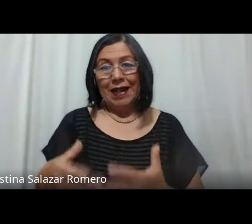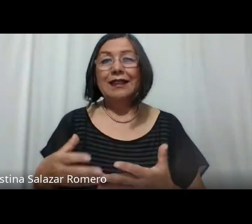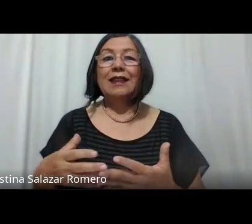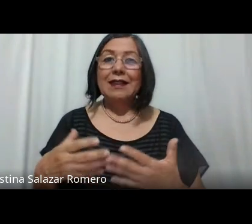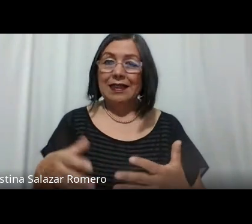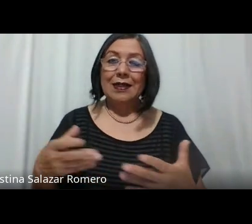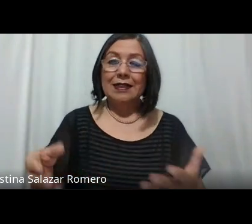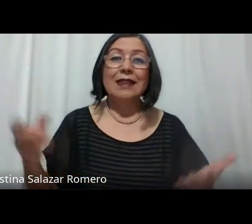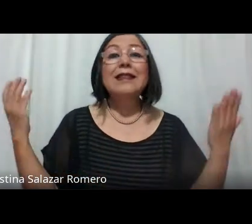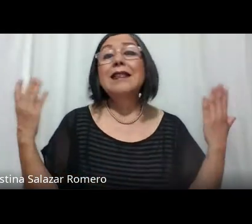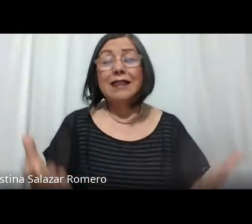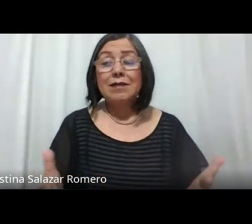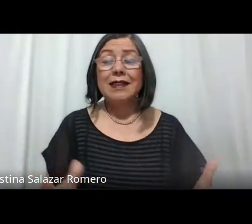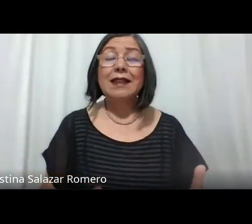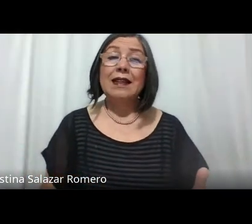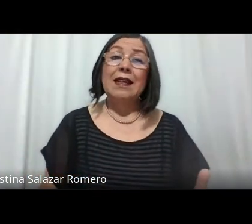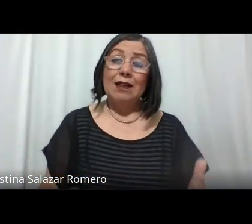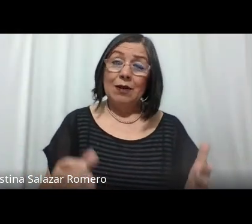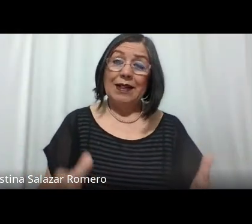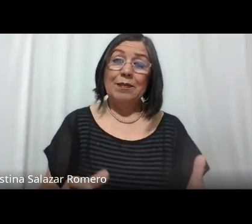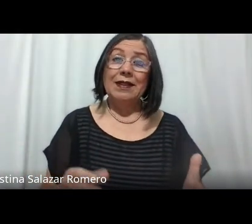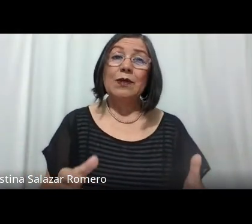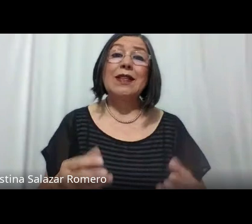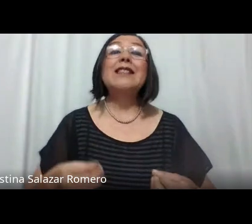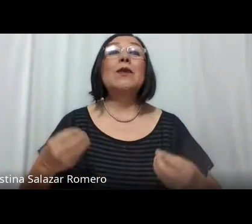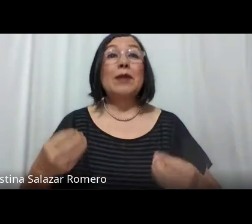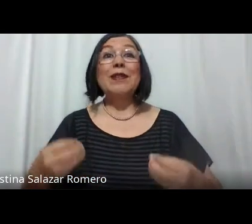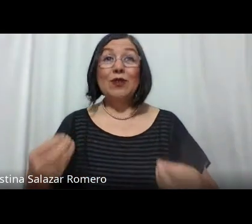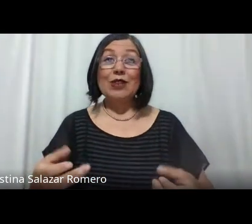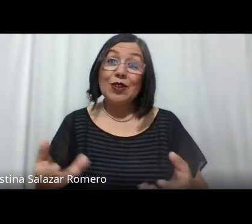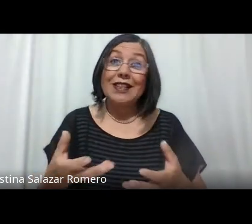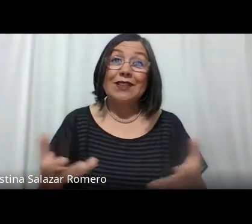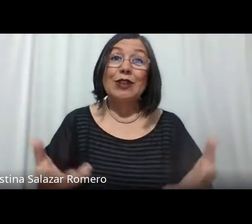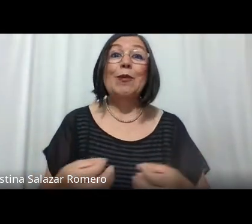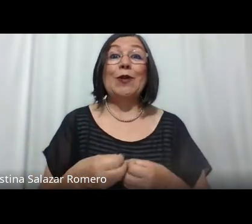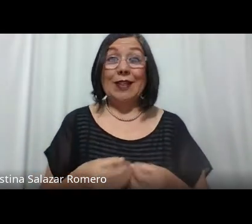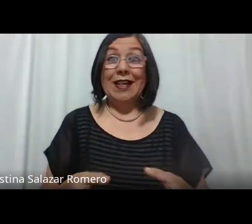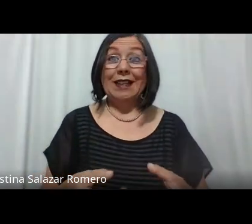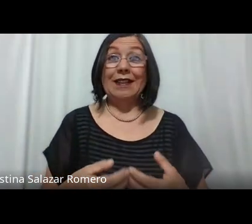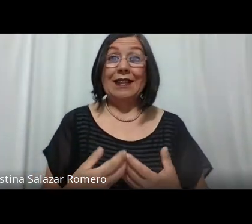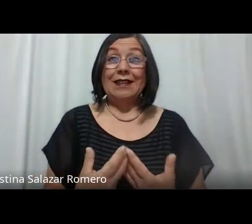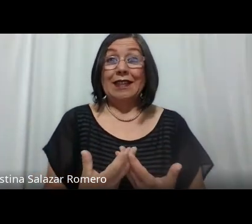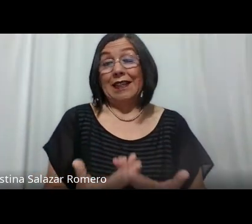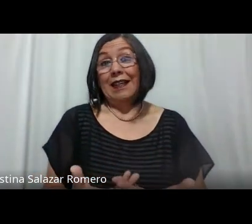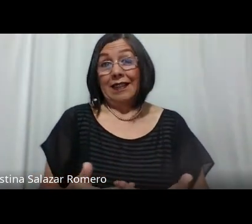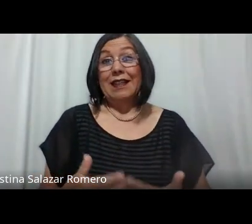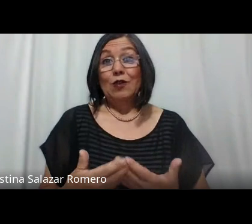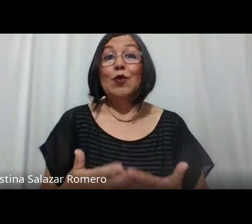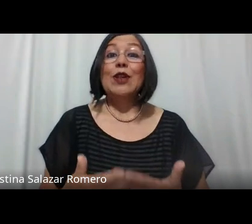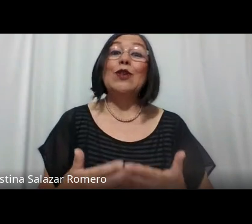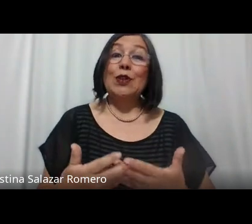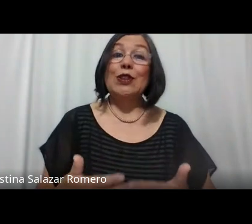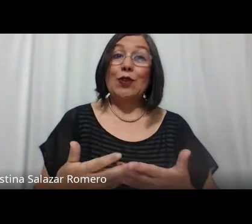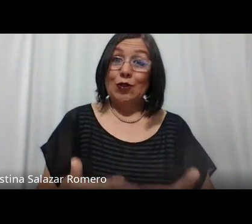la práctica de lengua de señas y directamente lo van a aprender ustedes de una persona sorda, que eso es lo ideal, tener